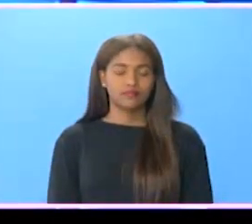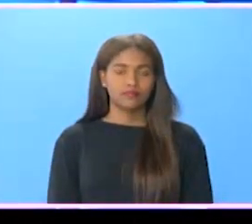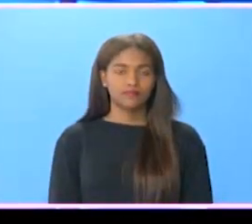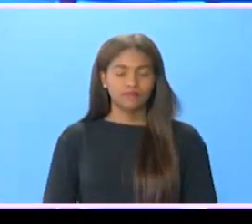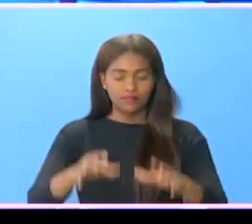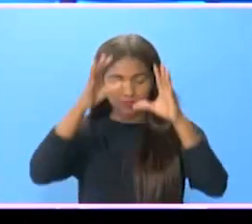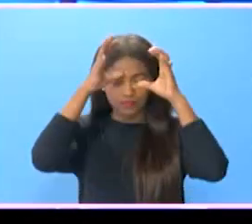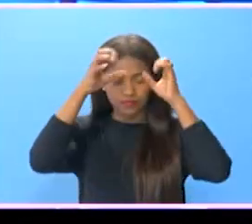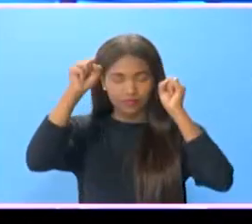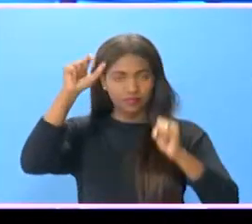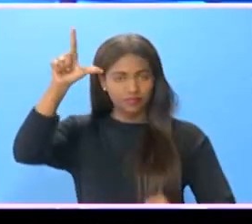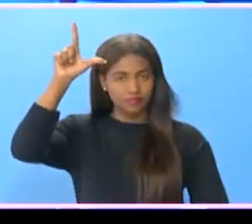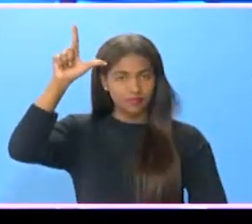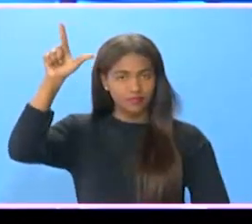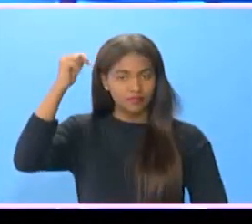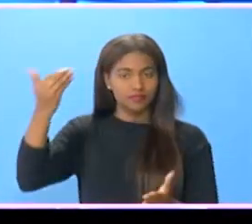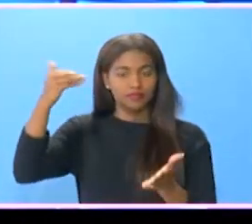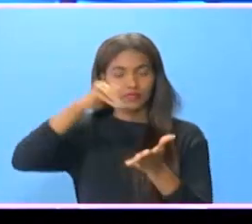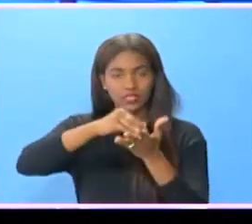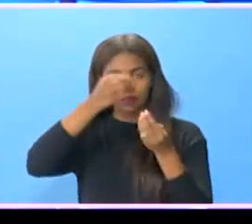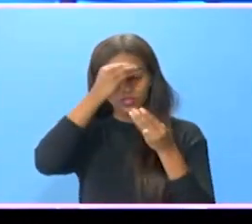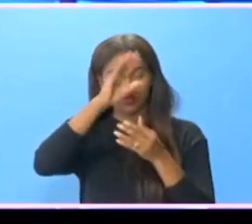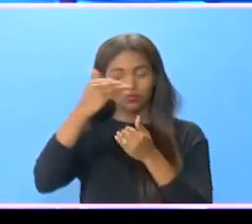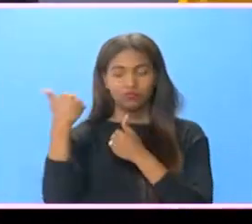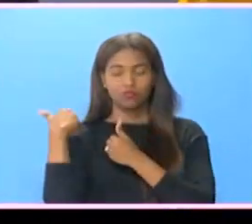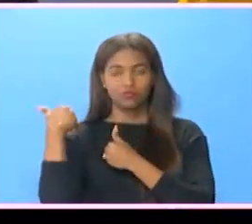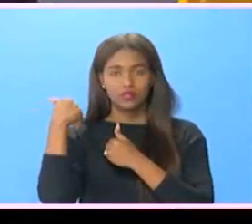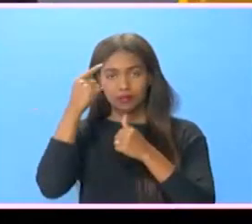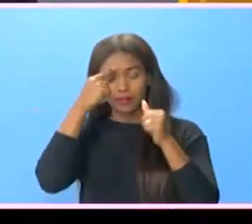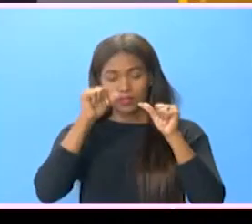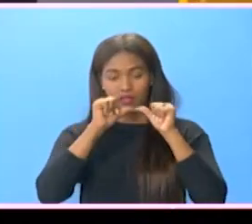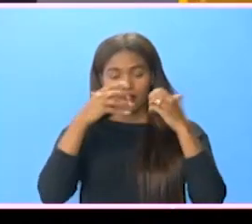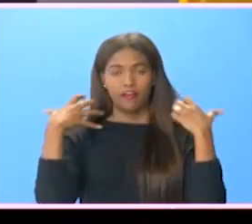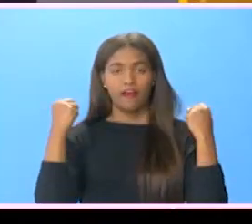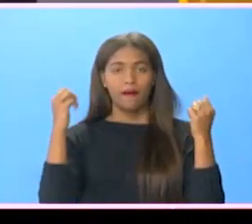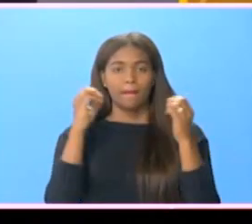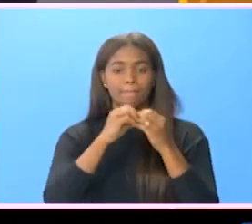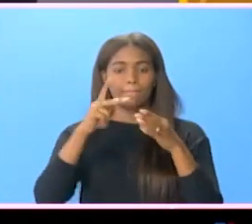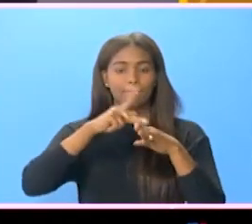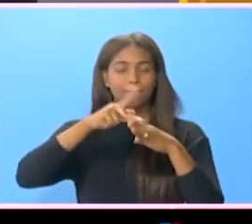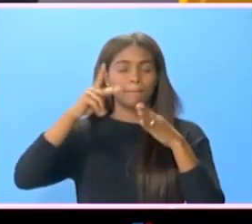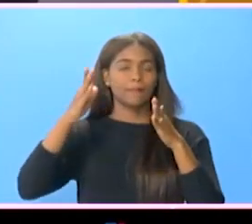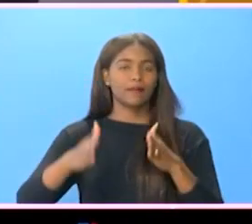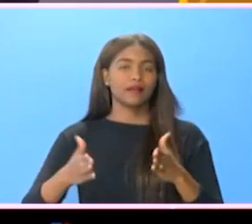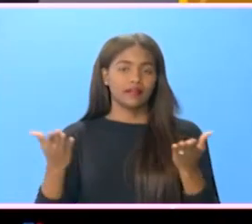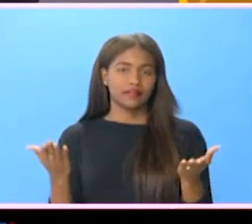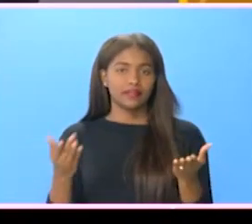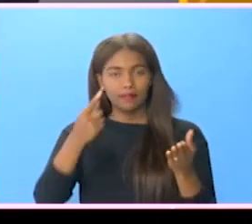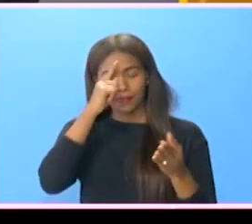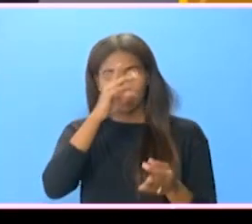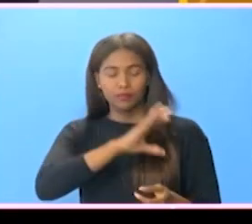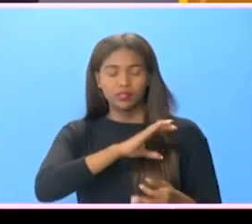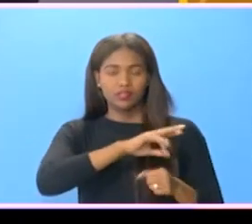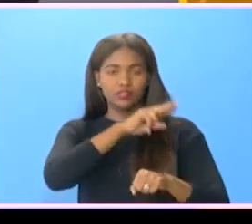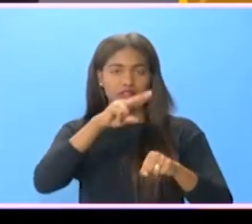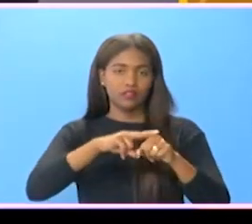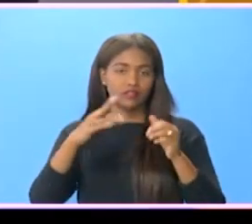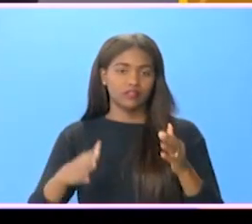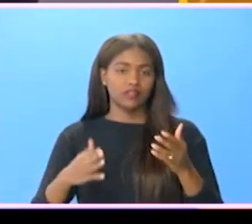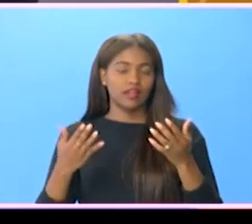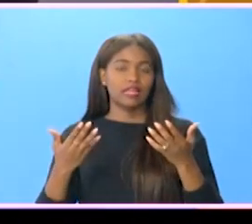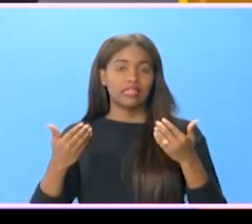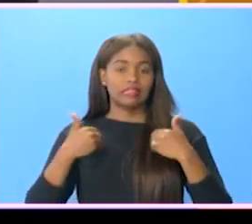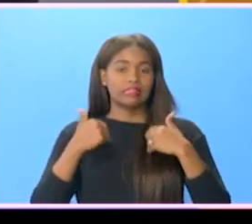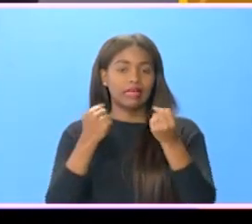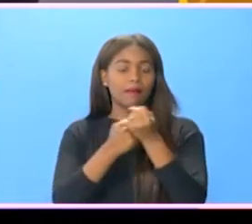El presidente Luis Abinader reafirmó su compromiso para seguir fortaleciendo la profesionalización de la Policía Nacional,